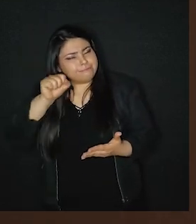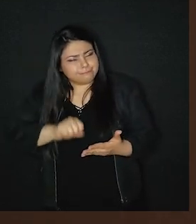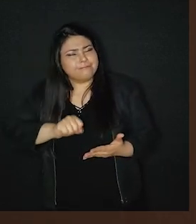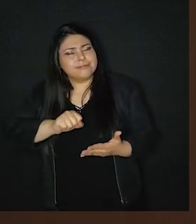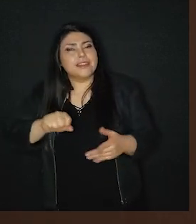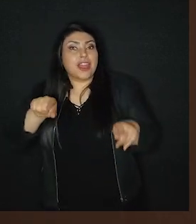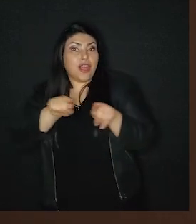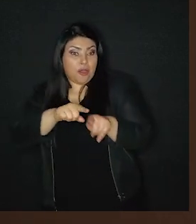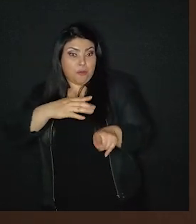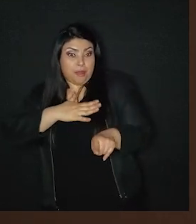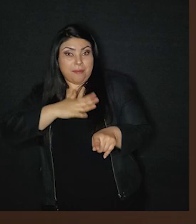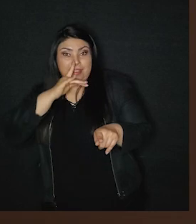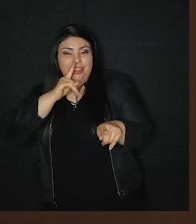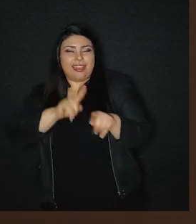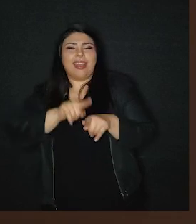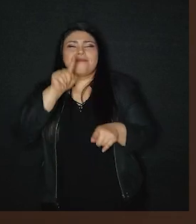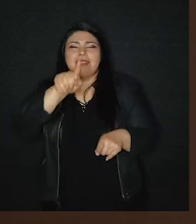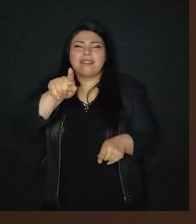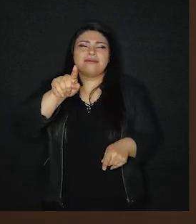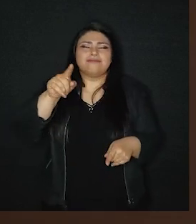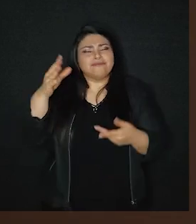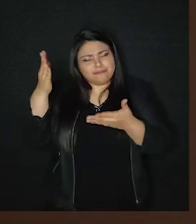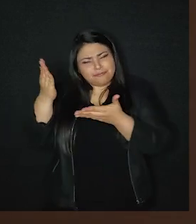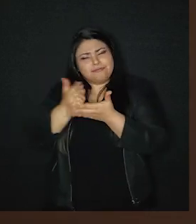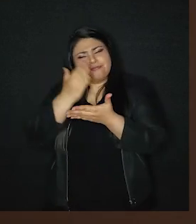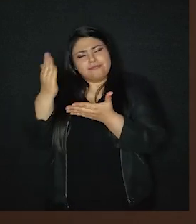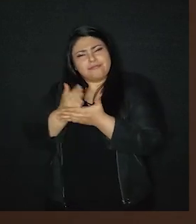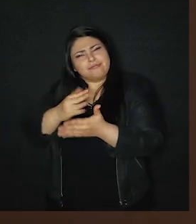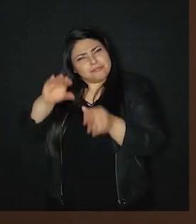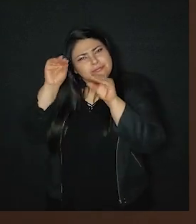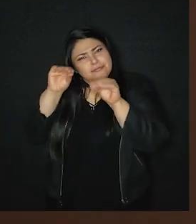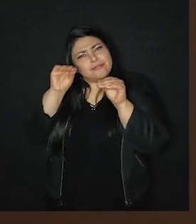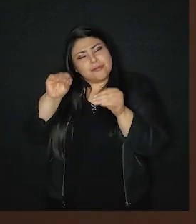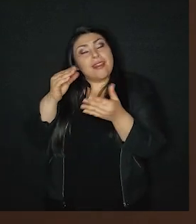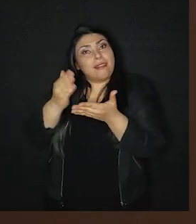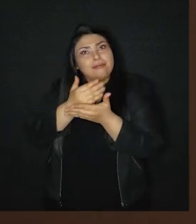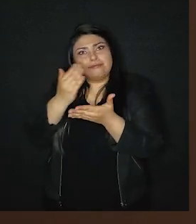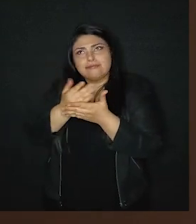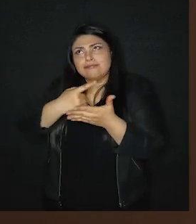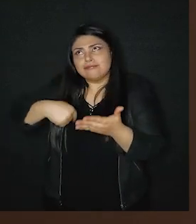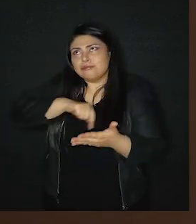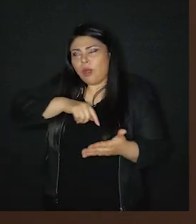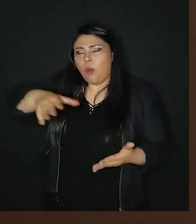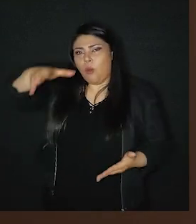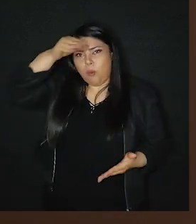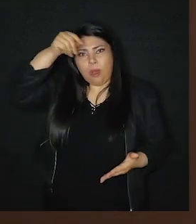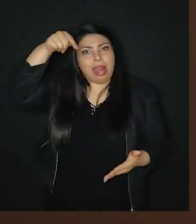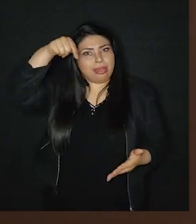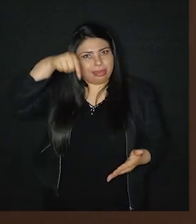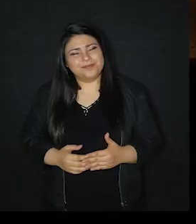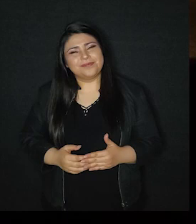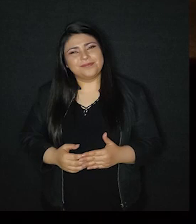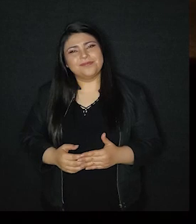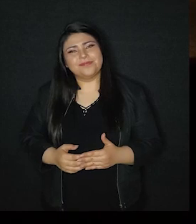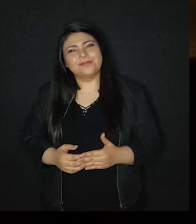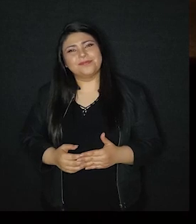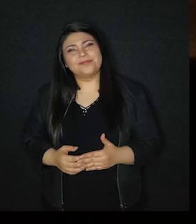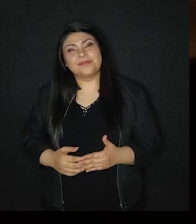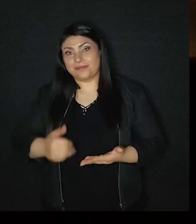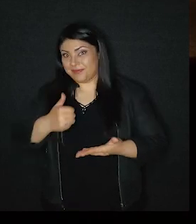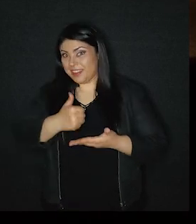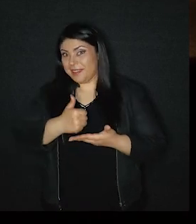como ha hablado a mí con esta enseñanza con su escritura y lo que vamos a aprender el día de hoy